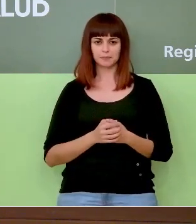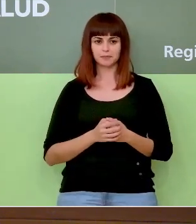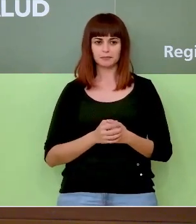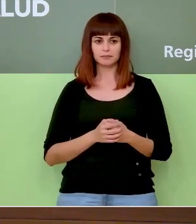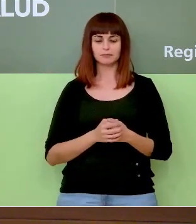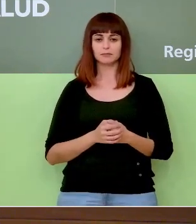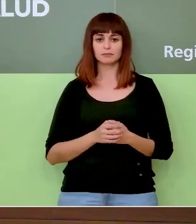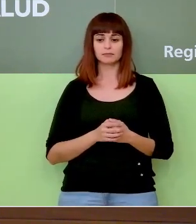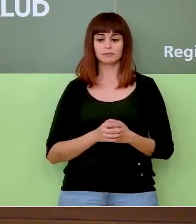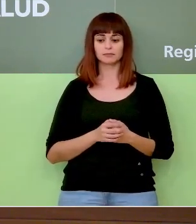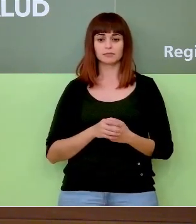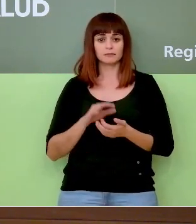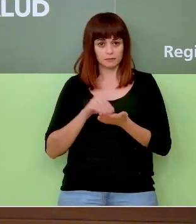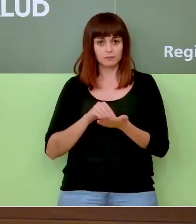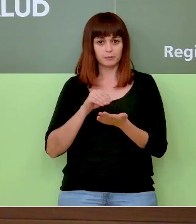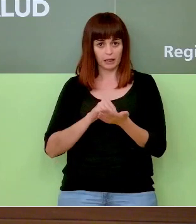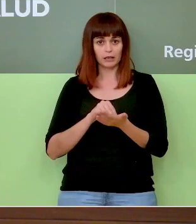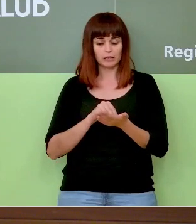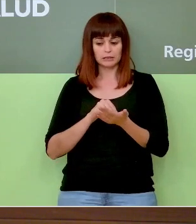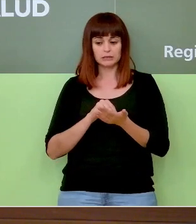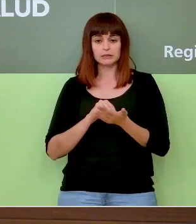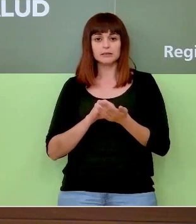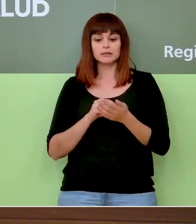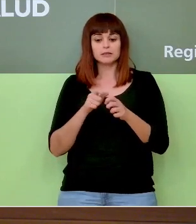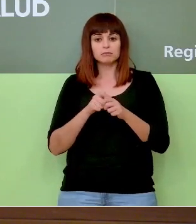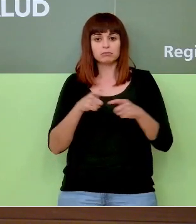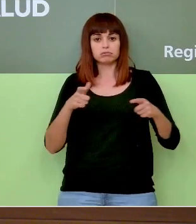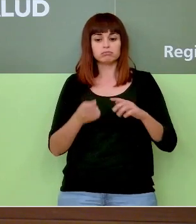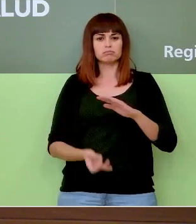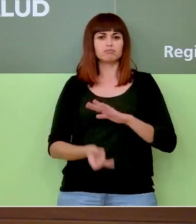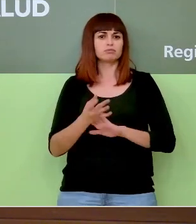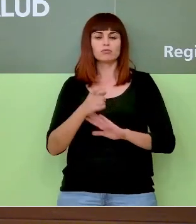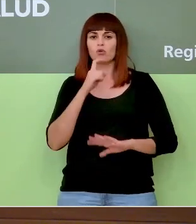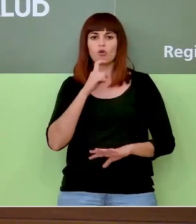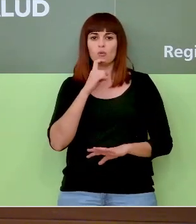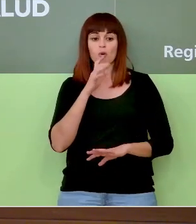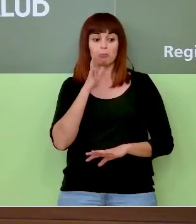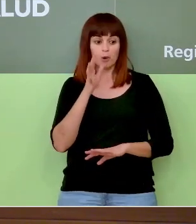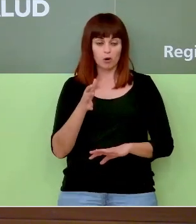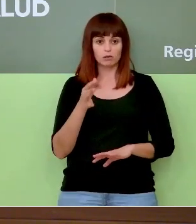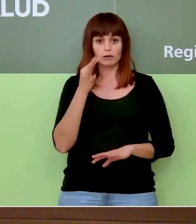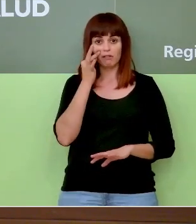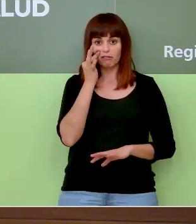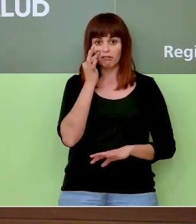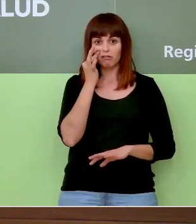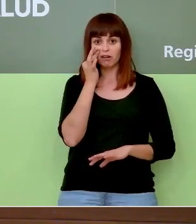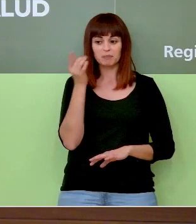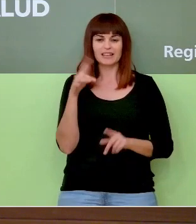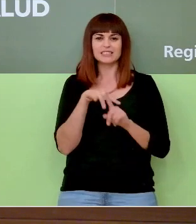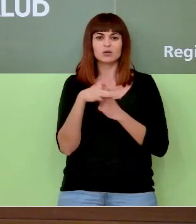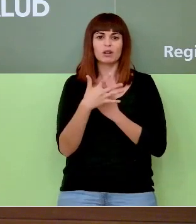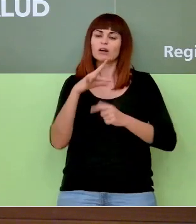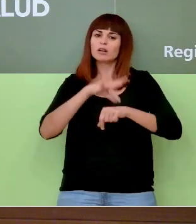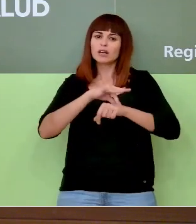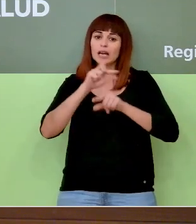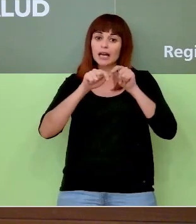En muchas ocasiones, los brotes se originan porque realmente es en la situación epidemiológica